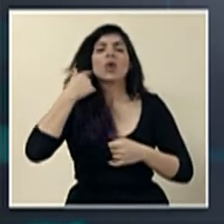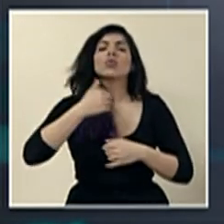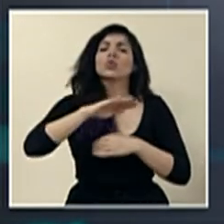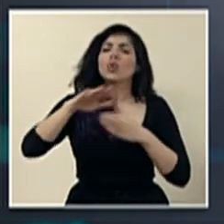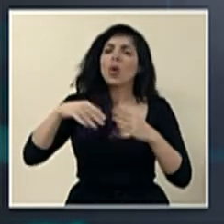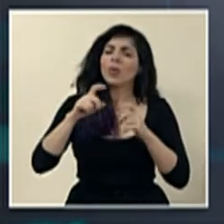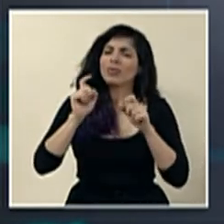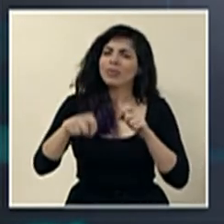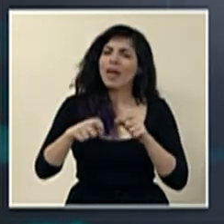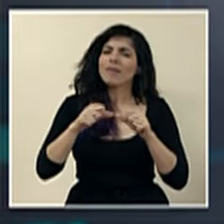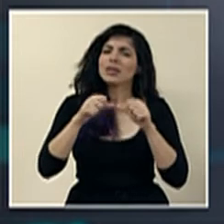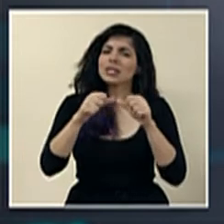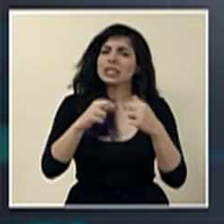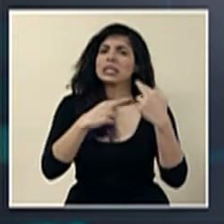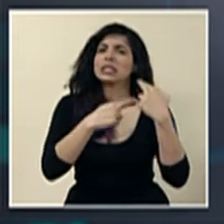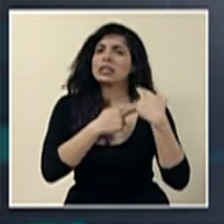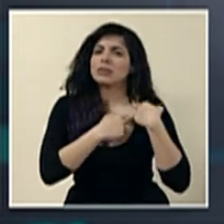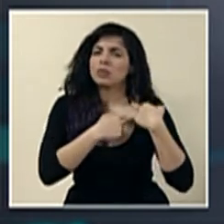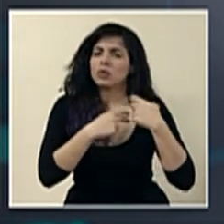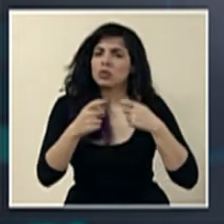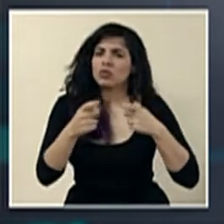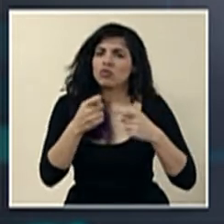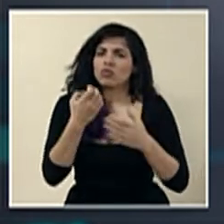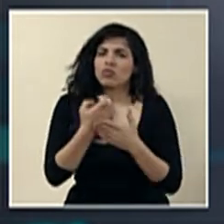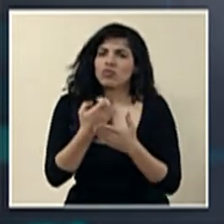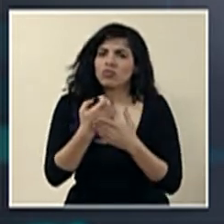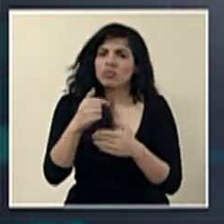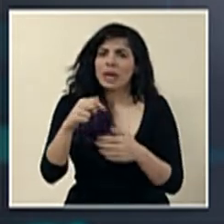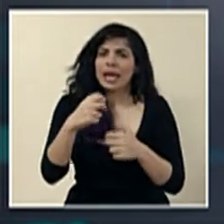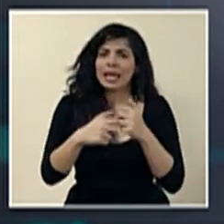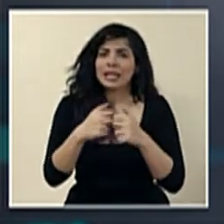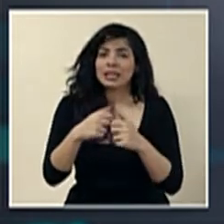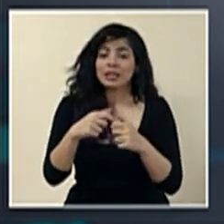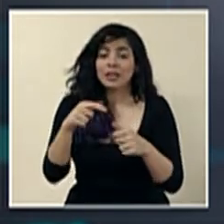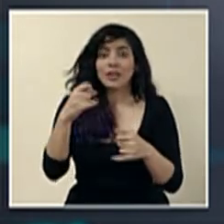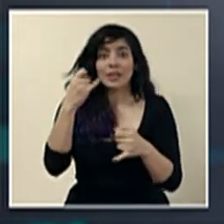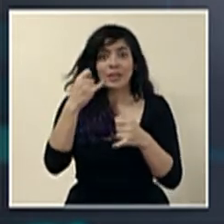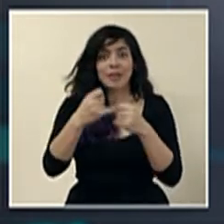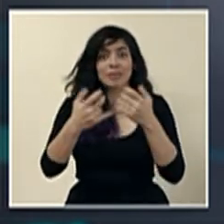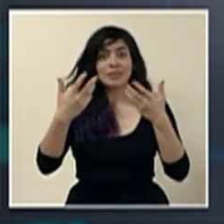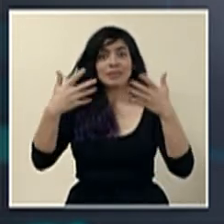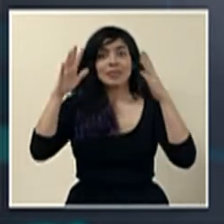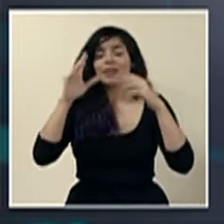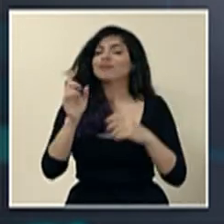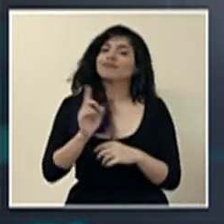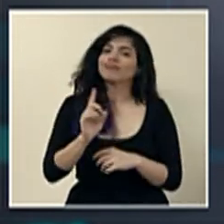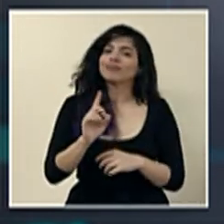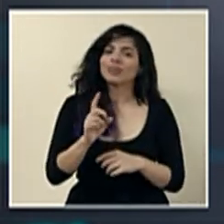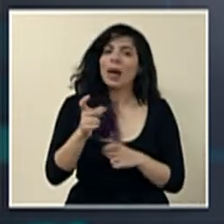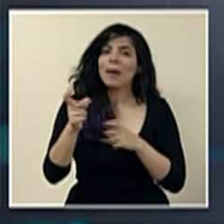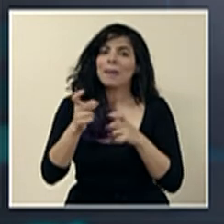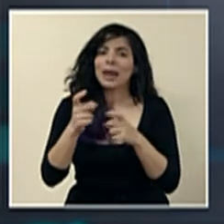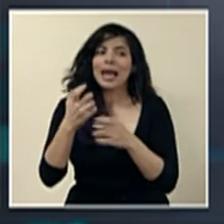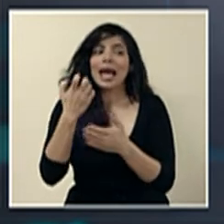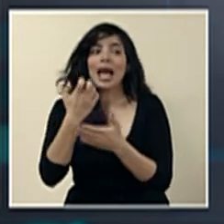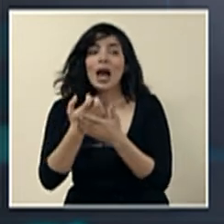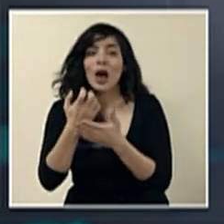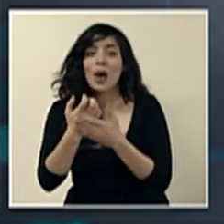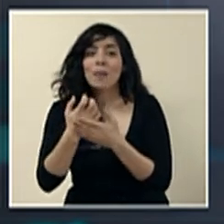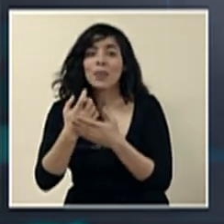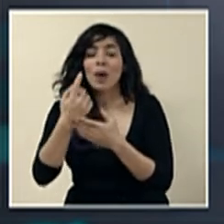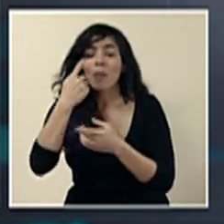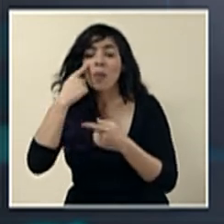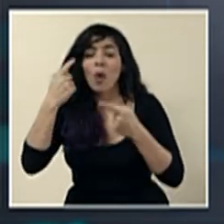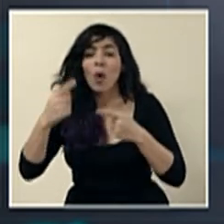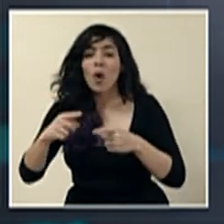para financiar esta crisis. Aquí no termina la historia del manejo económico de las consecuencias